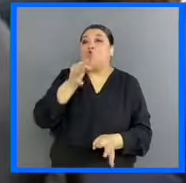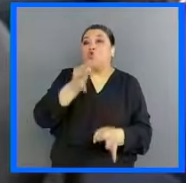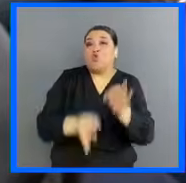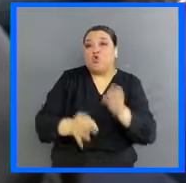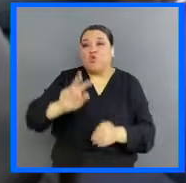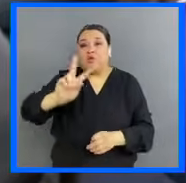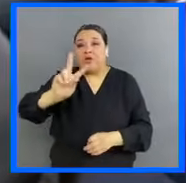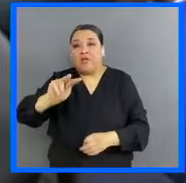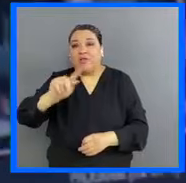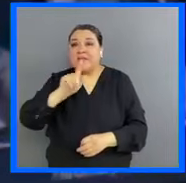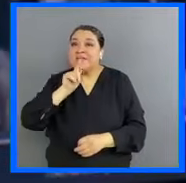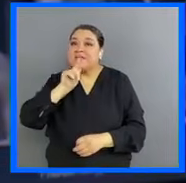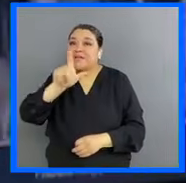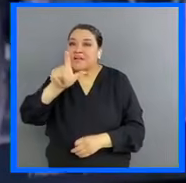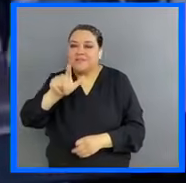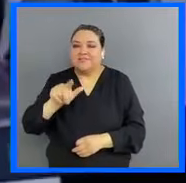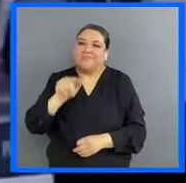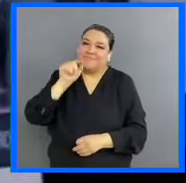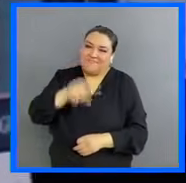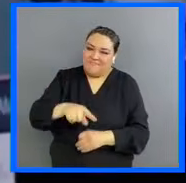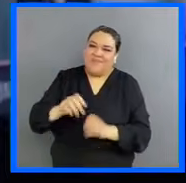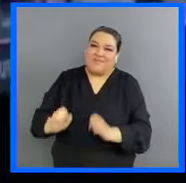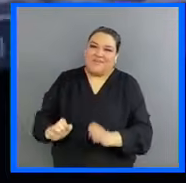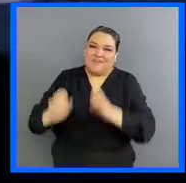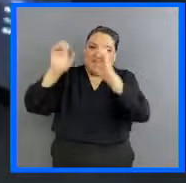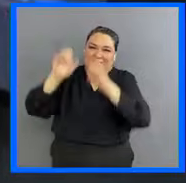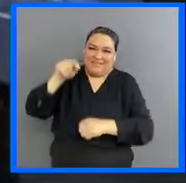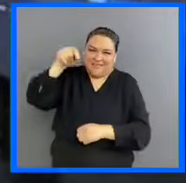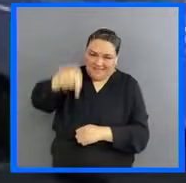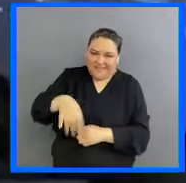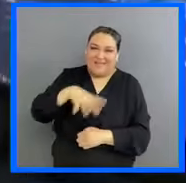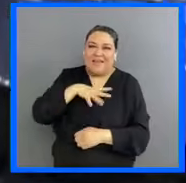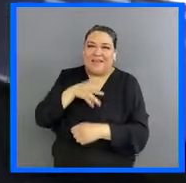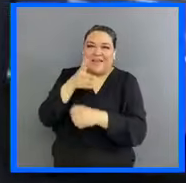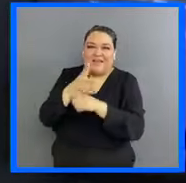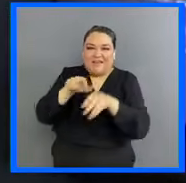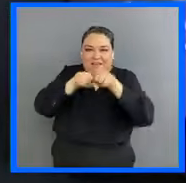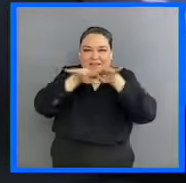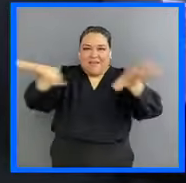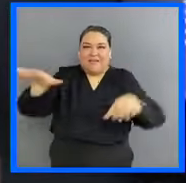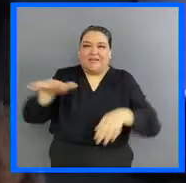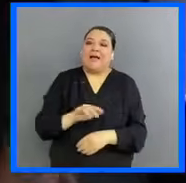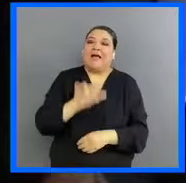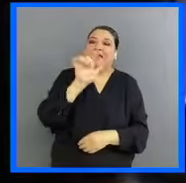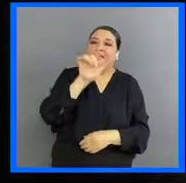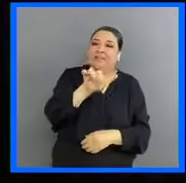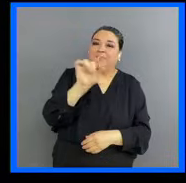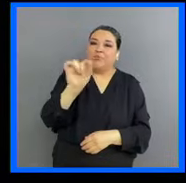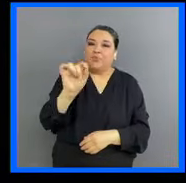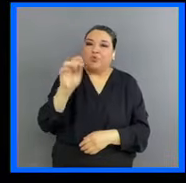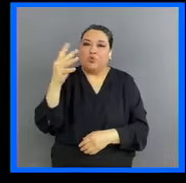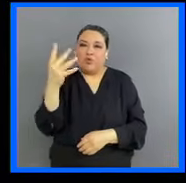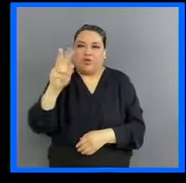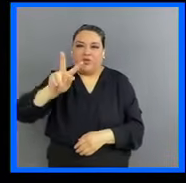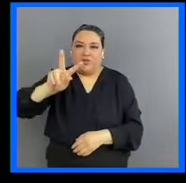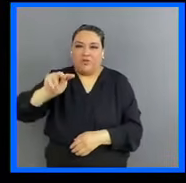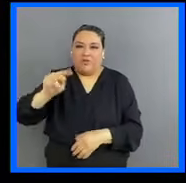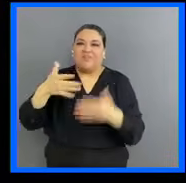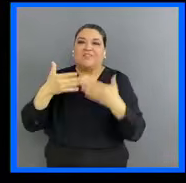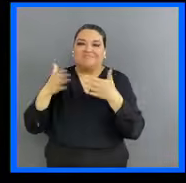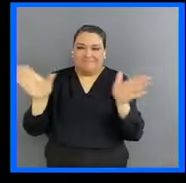edificio del Poder Judicial de la entidad y se transmitirá en la señal 17.4 de televisión abierta.